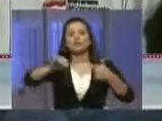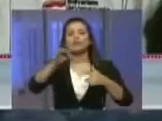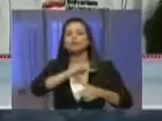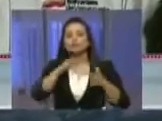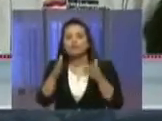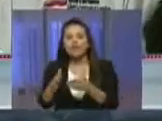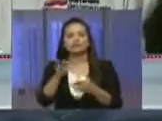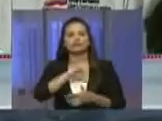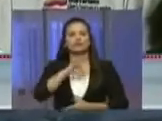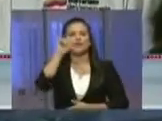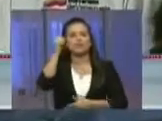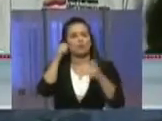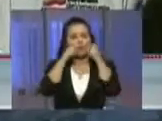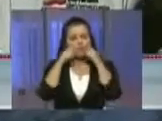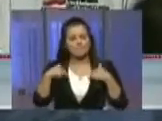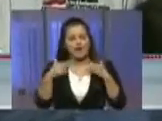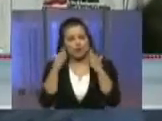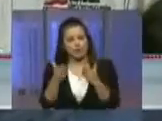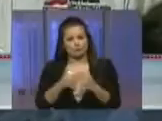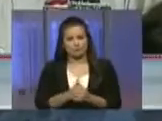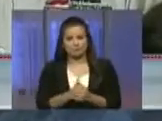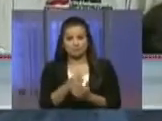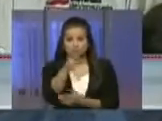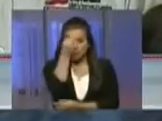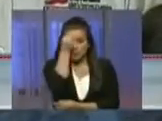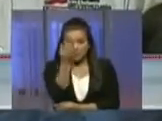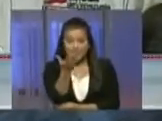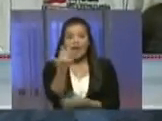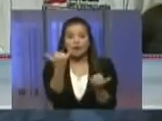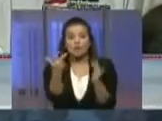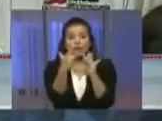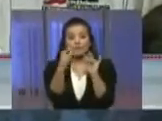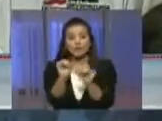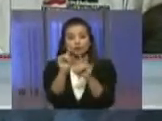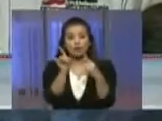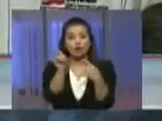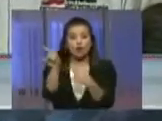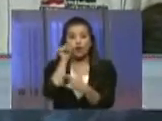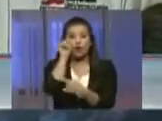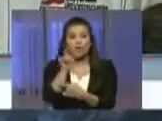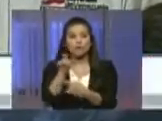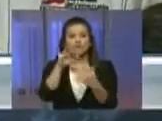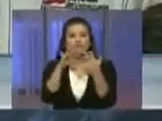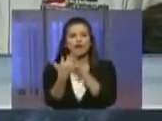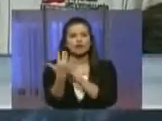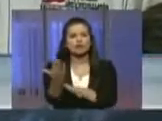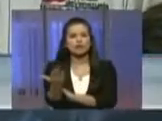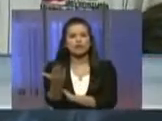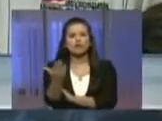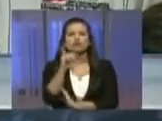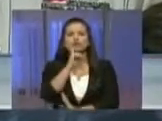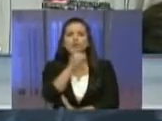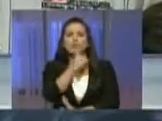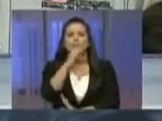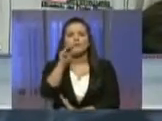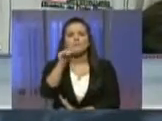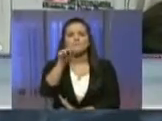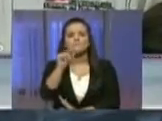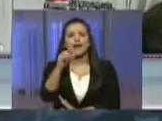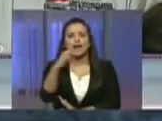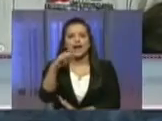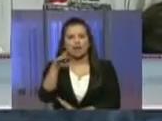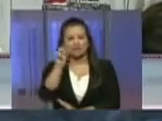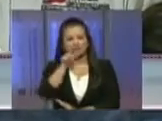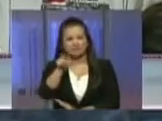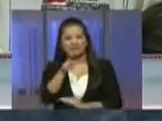humanista Qué les parece vamos a darle el pase al barrio de macarao por allá anda en la